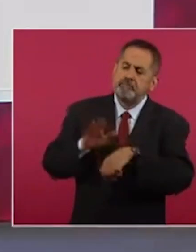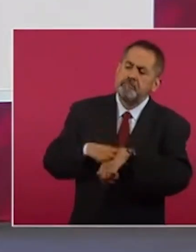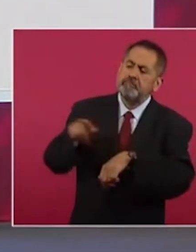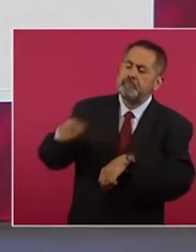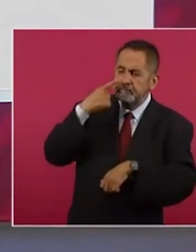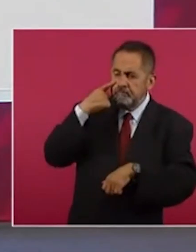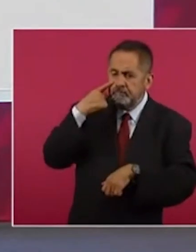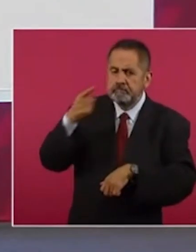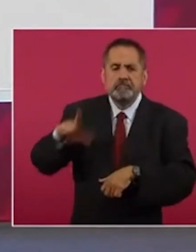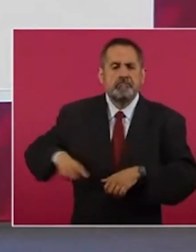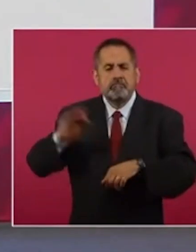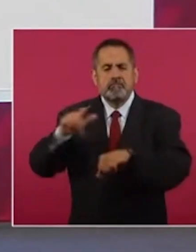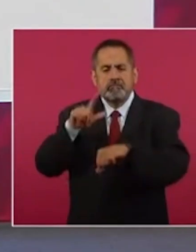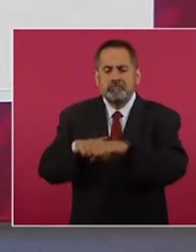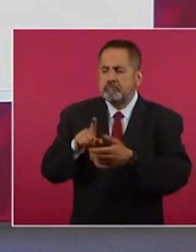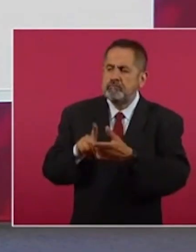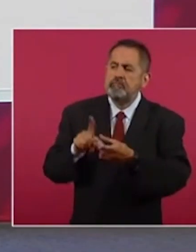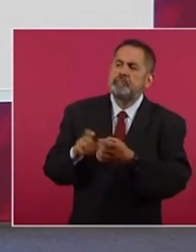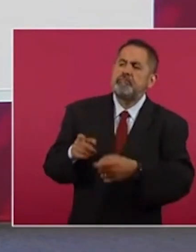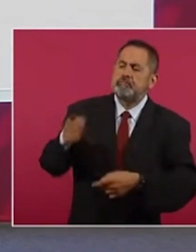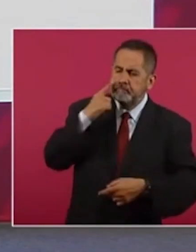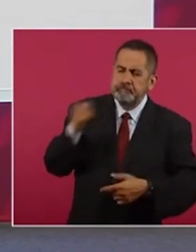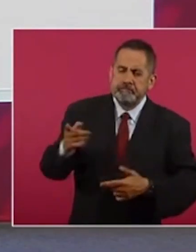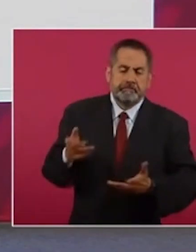del gobierno federal